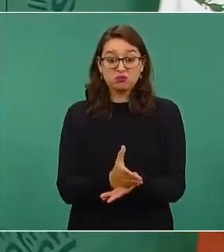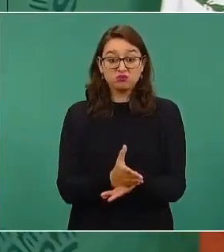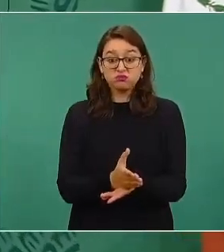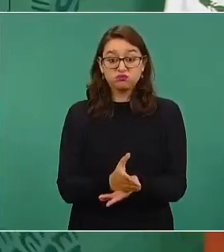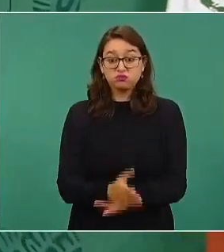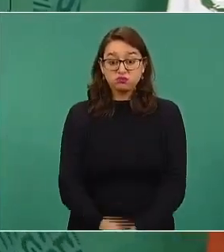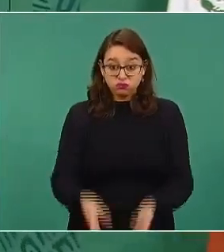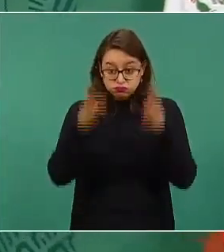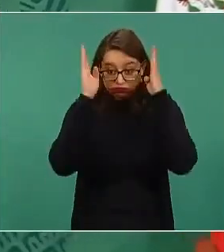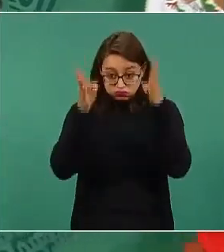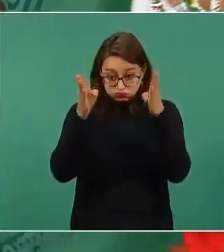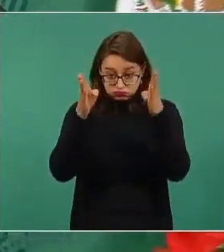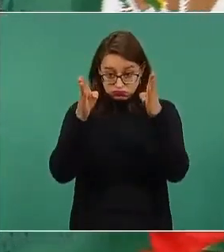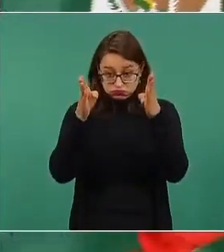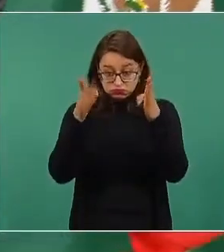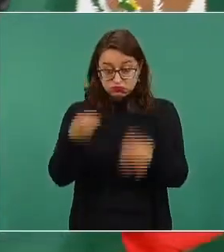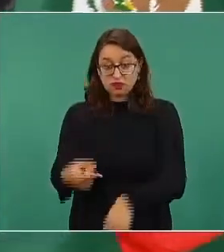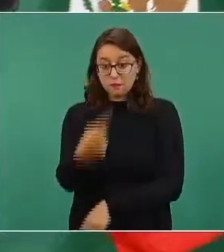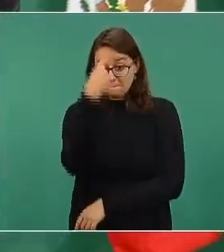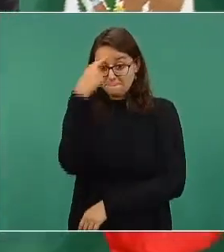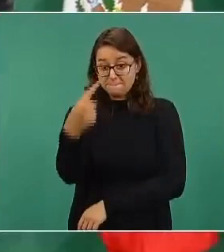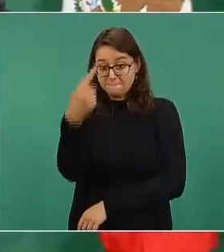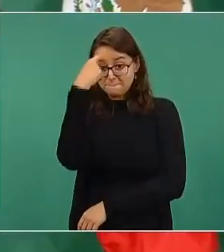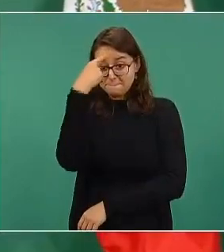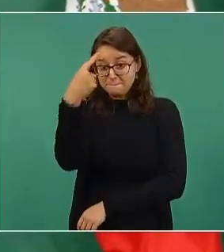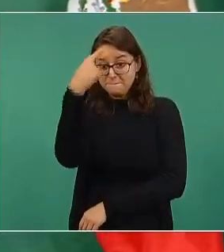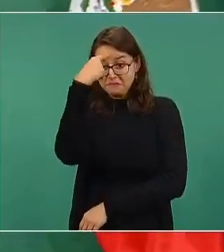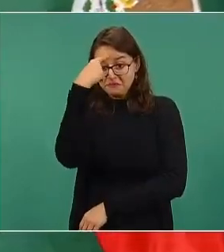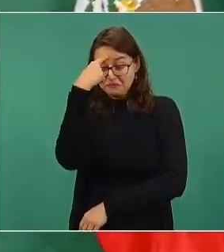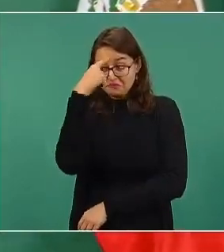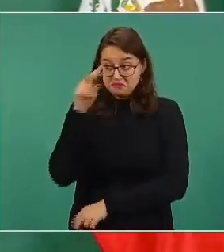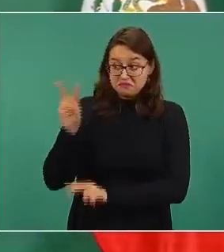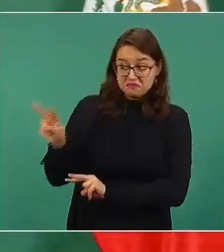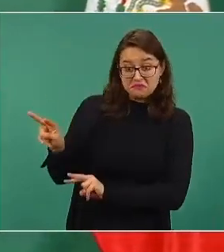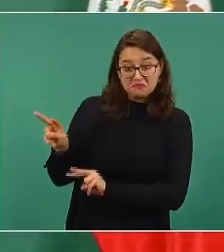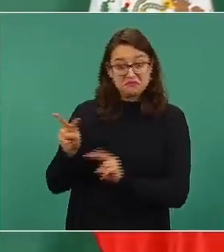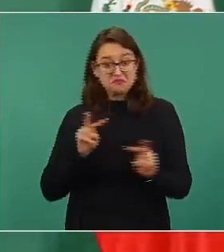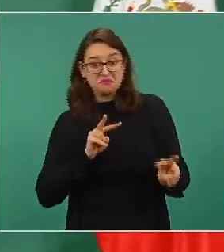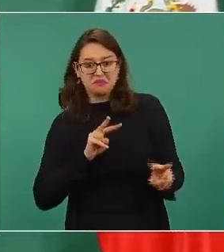sin voltear a ver al prójimo.